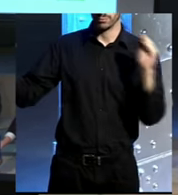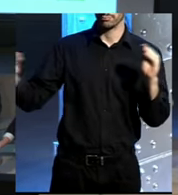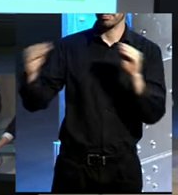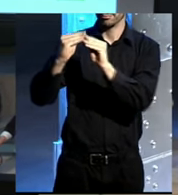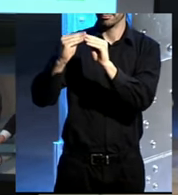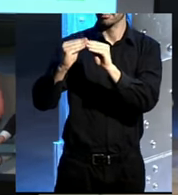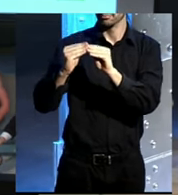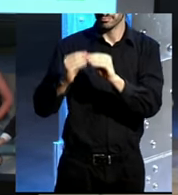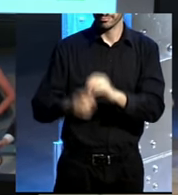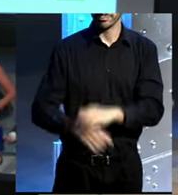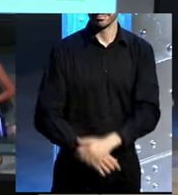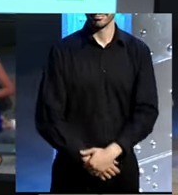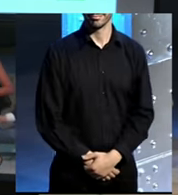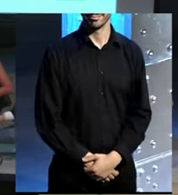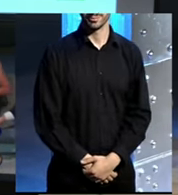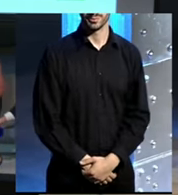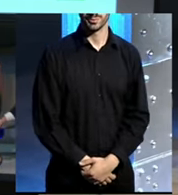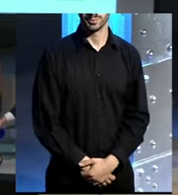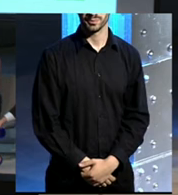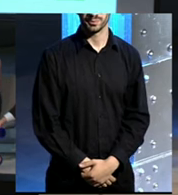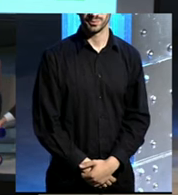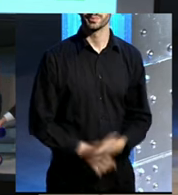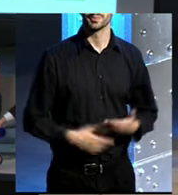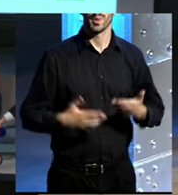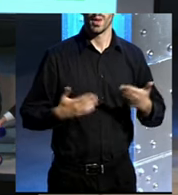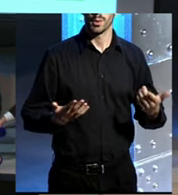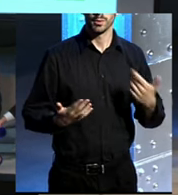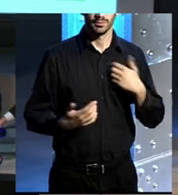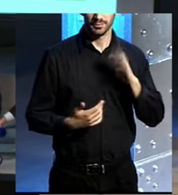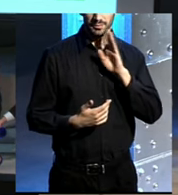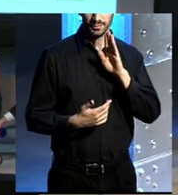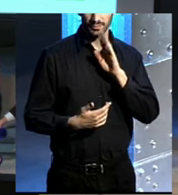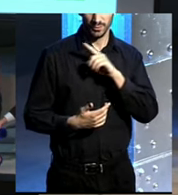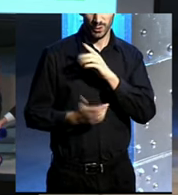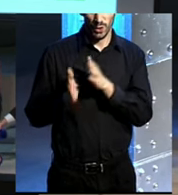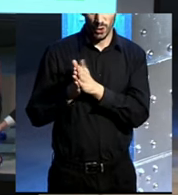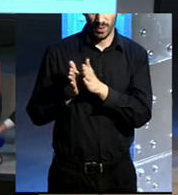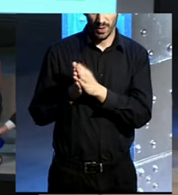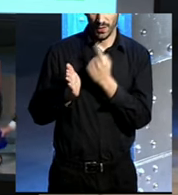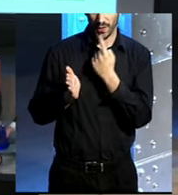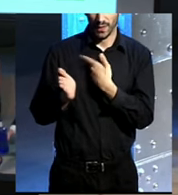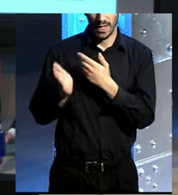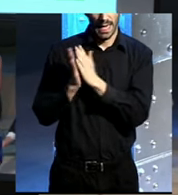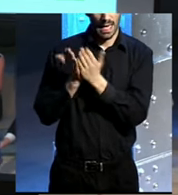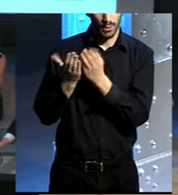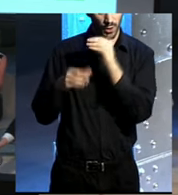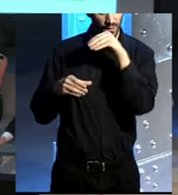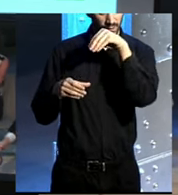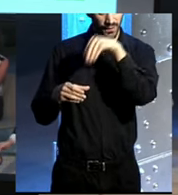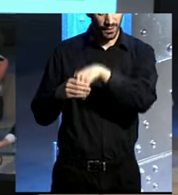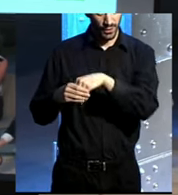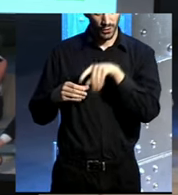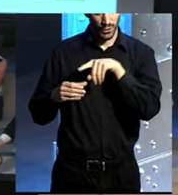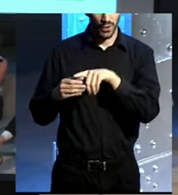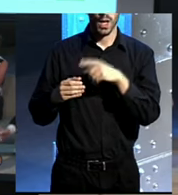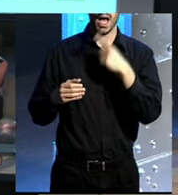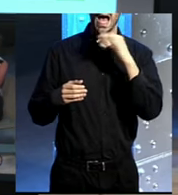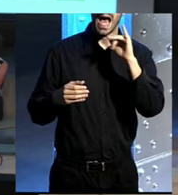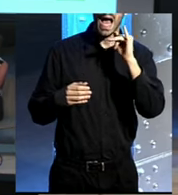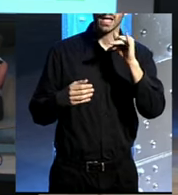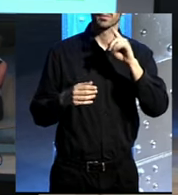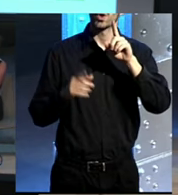Sí. Y bueno, como comentaba Alberto, en el libro hemos